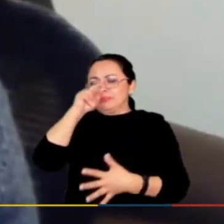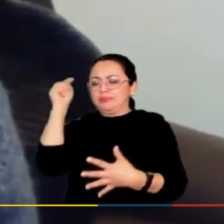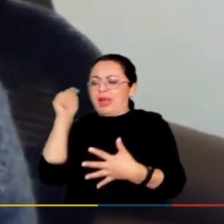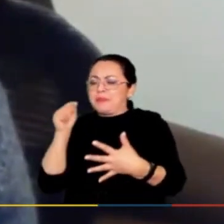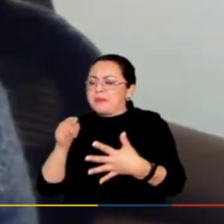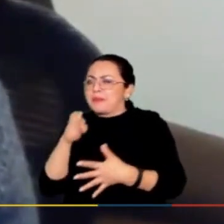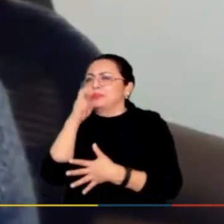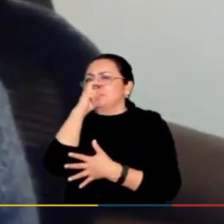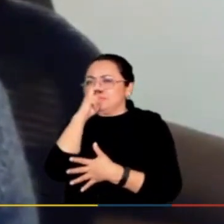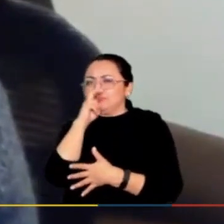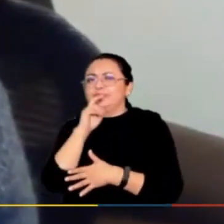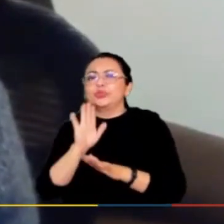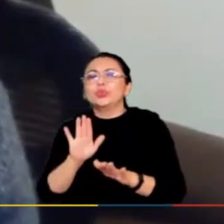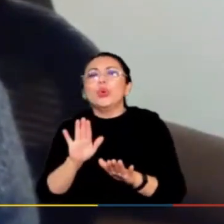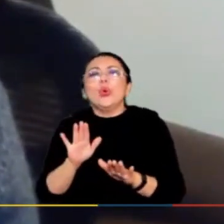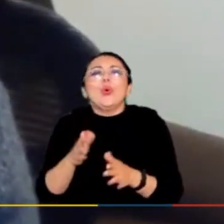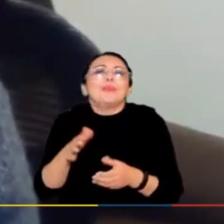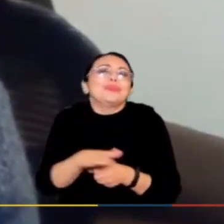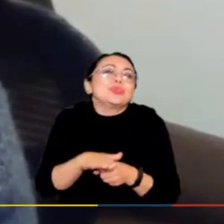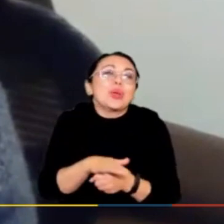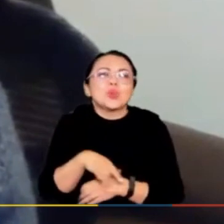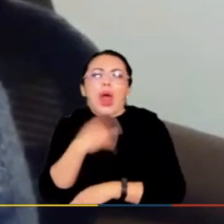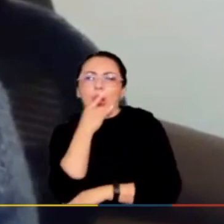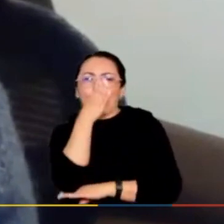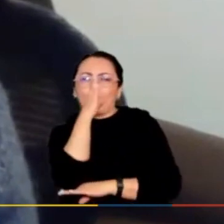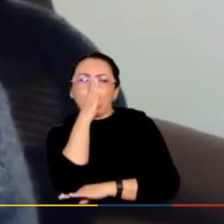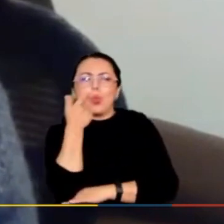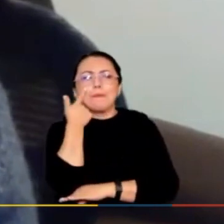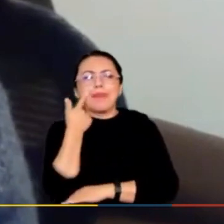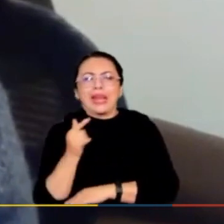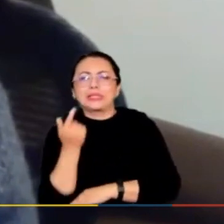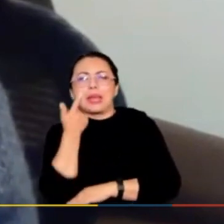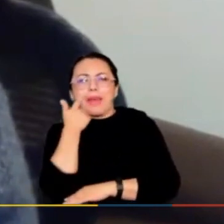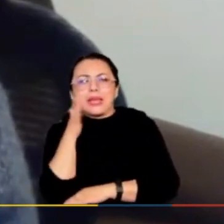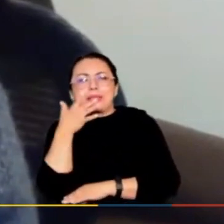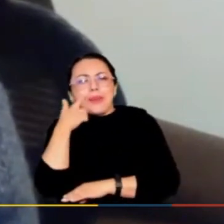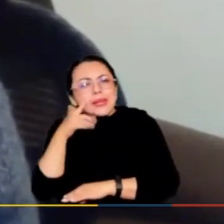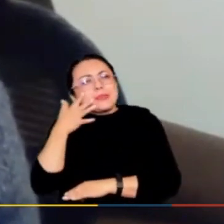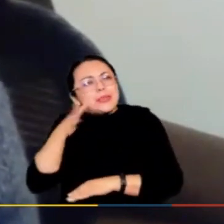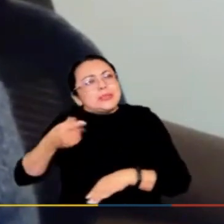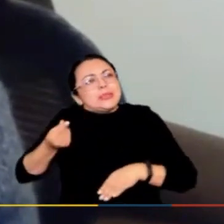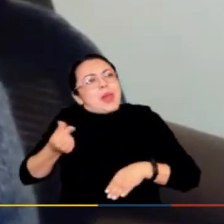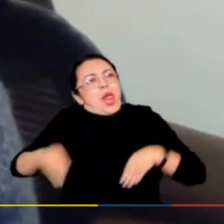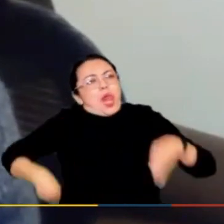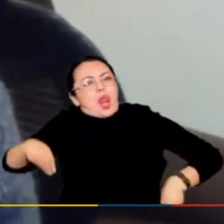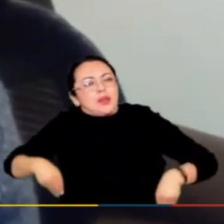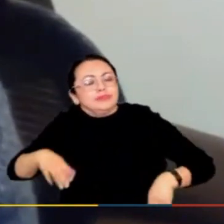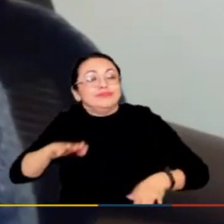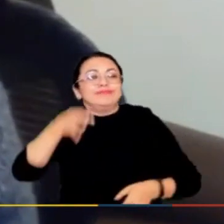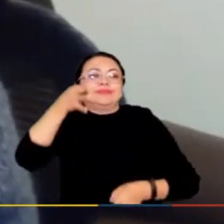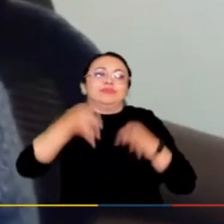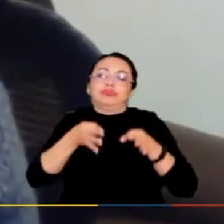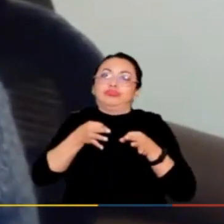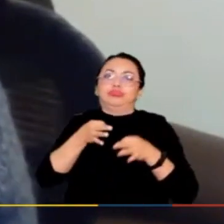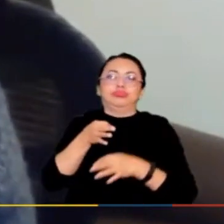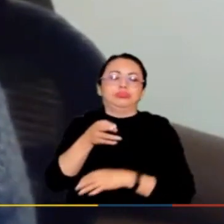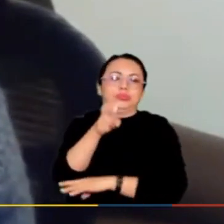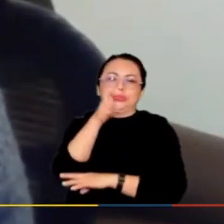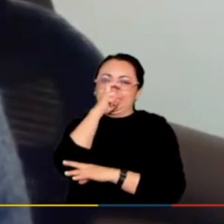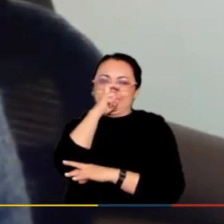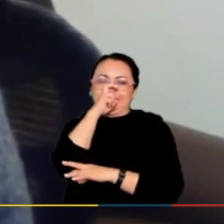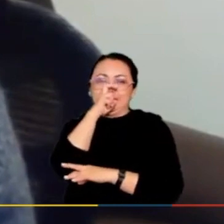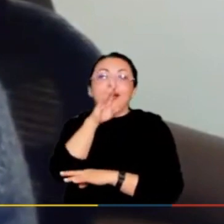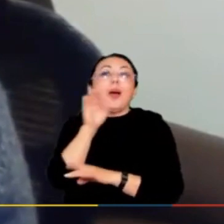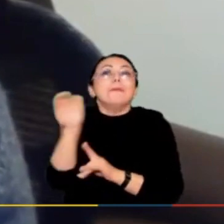y de aplicar ante cualquier caso de duda pues una posición jurídica extrema que proteja